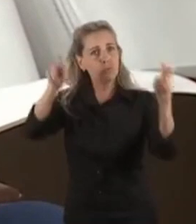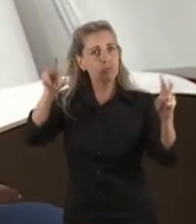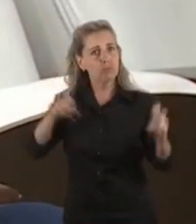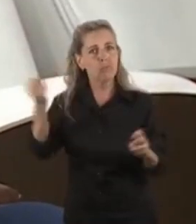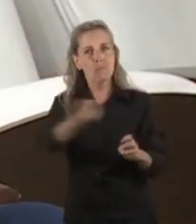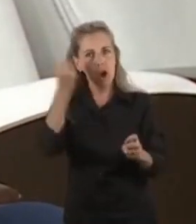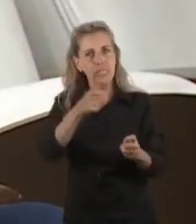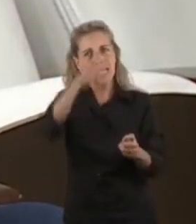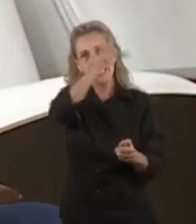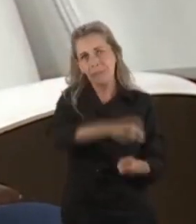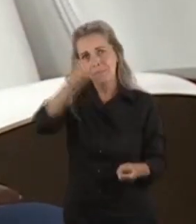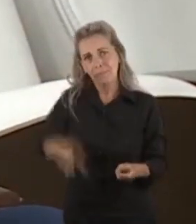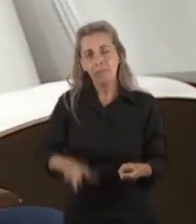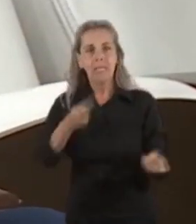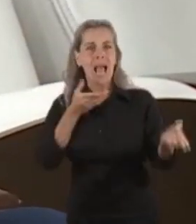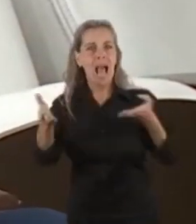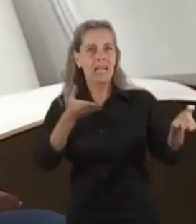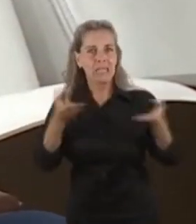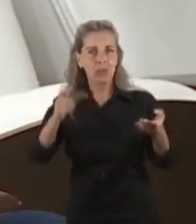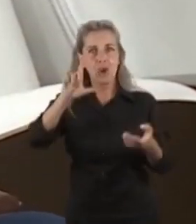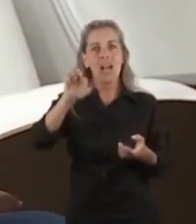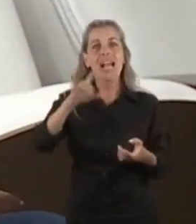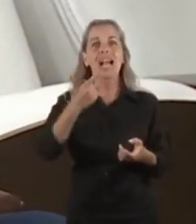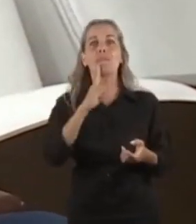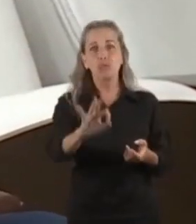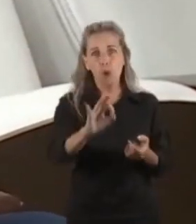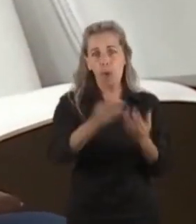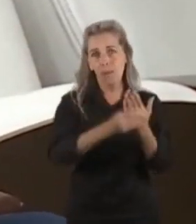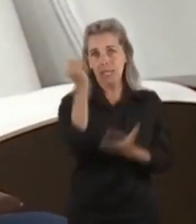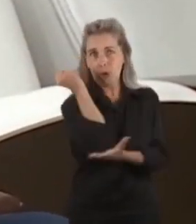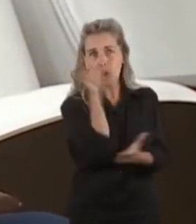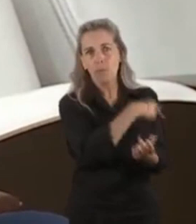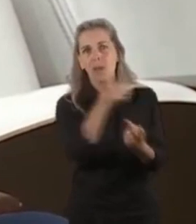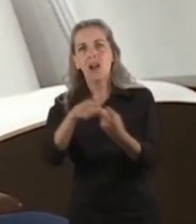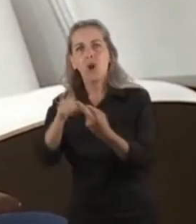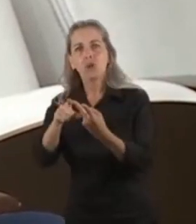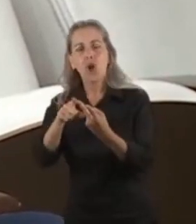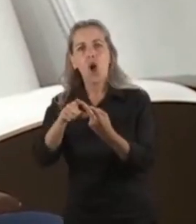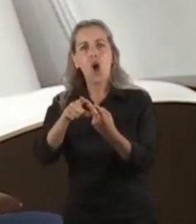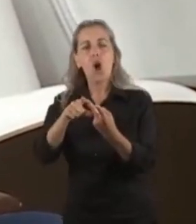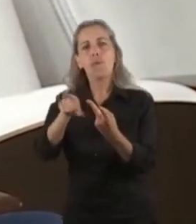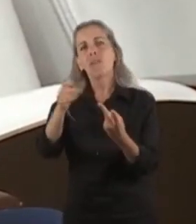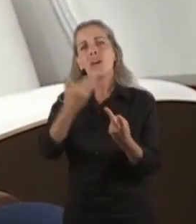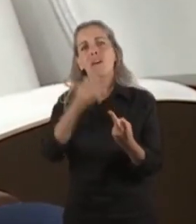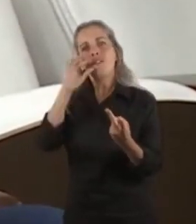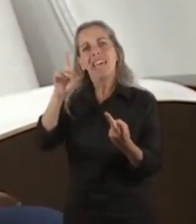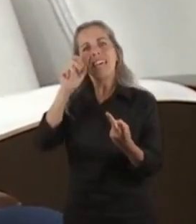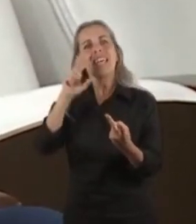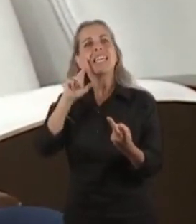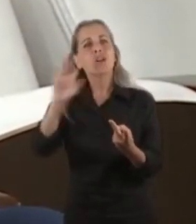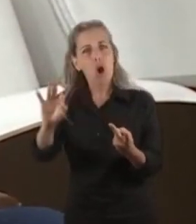son el asesor presidencial Santiago caputo y federo Federico estur el caso de